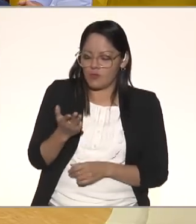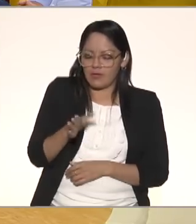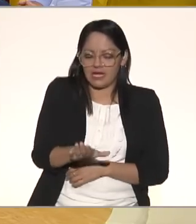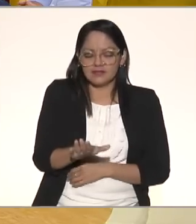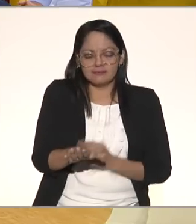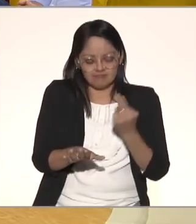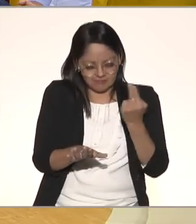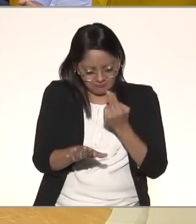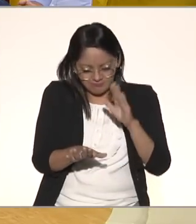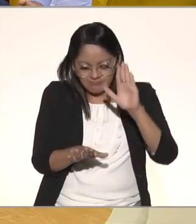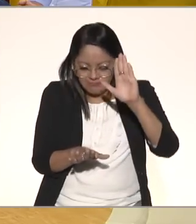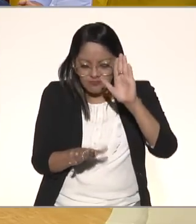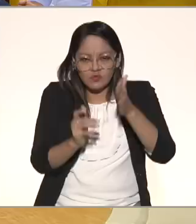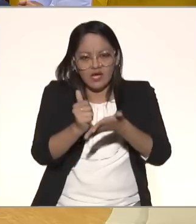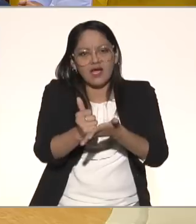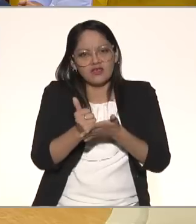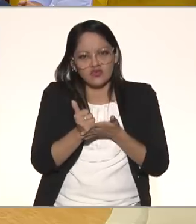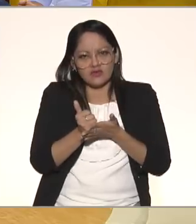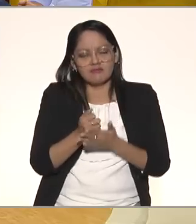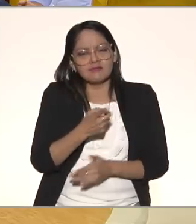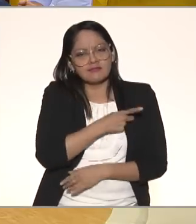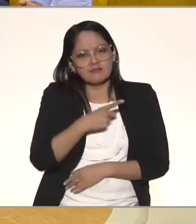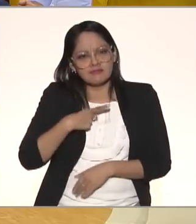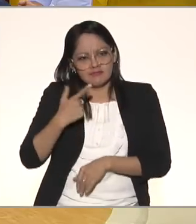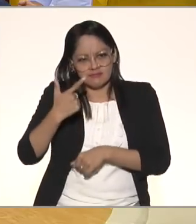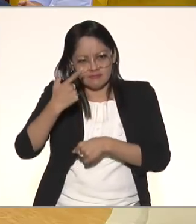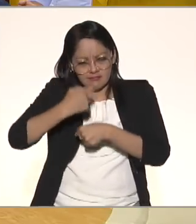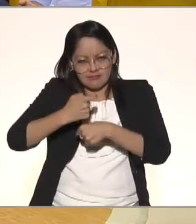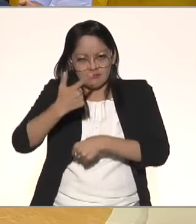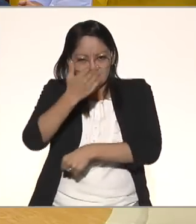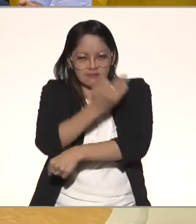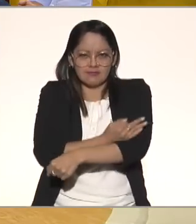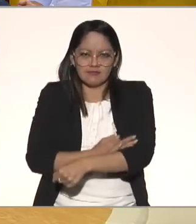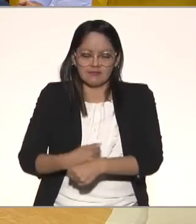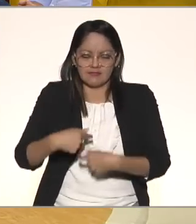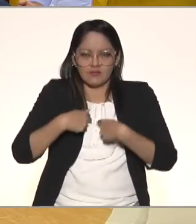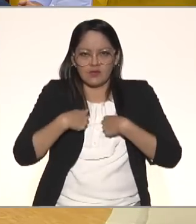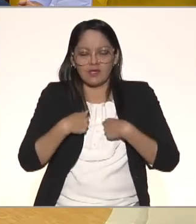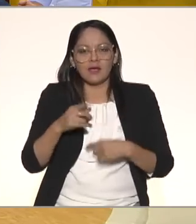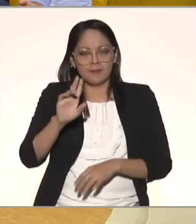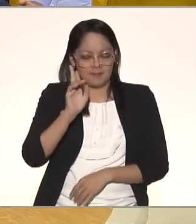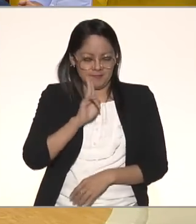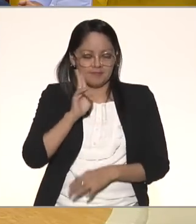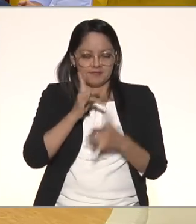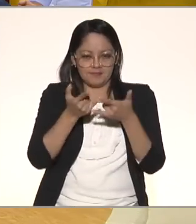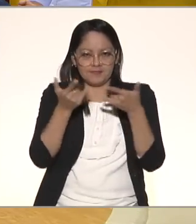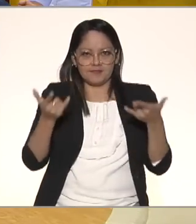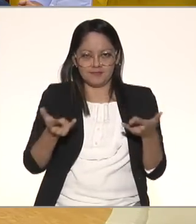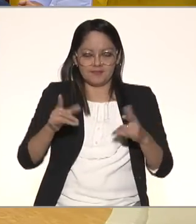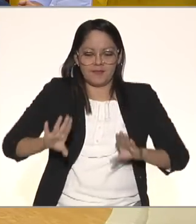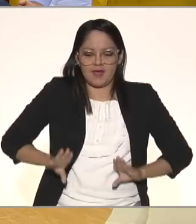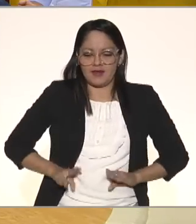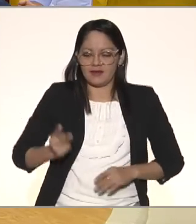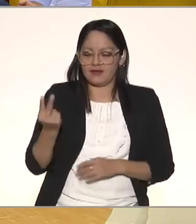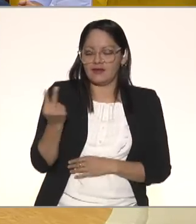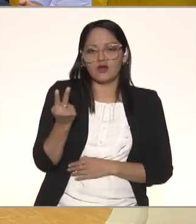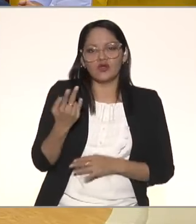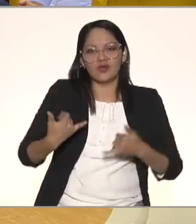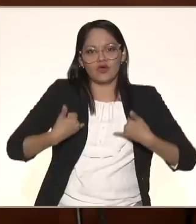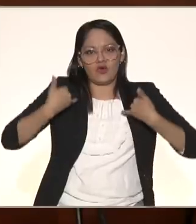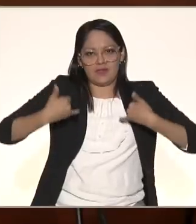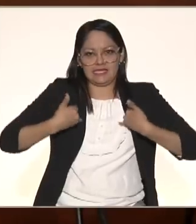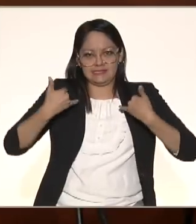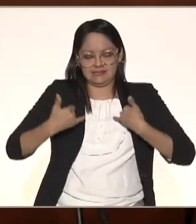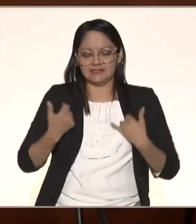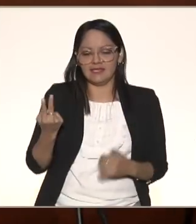necesito ayuda y necesito darme cuenta. Pero bueno, pues vamos a ver un testimonio de una pareja muy joven que